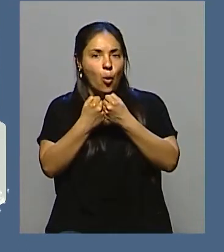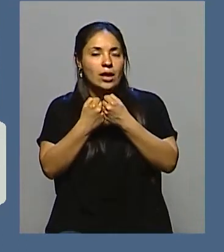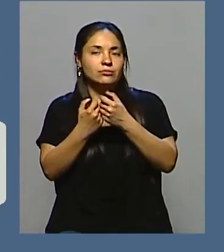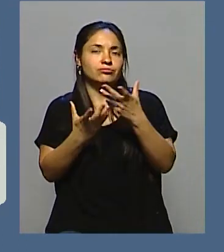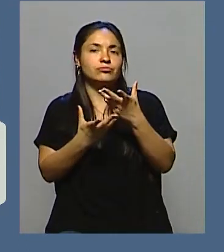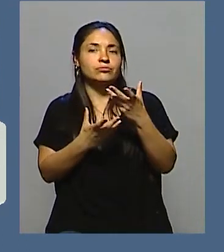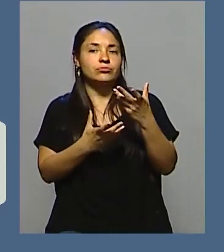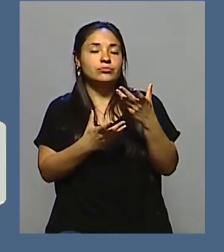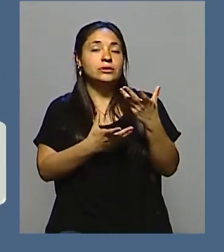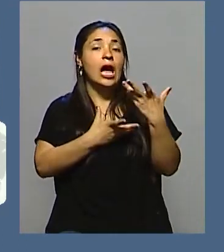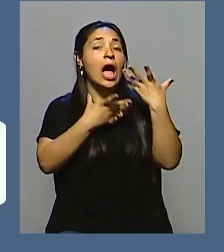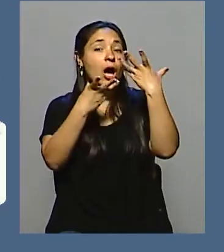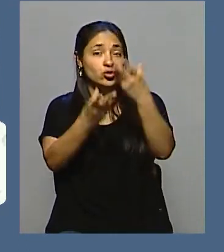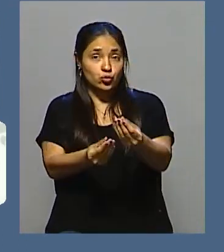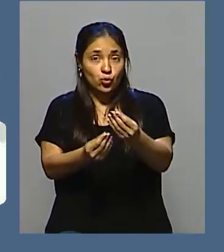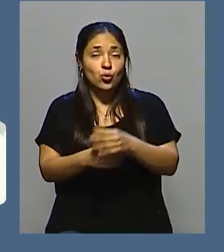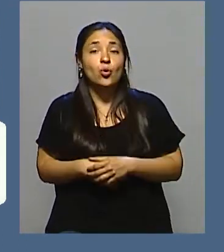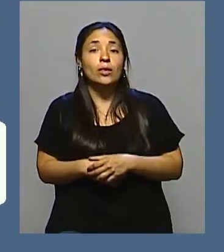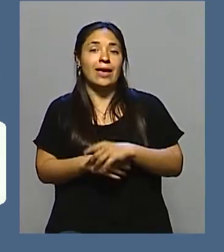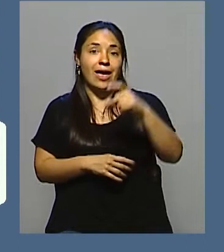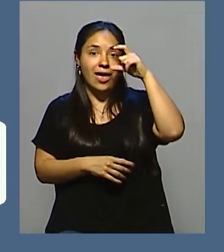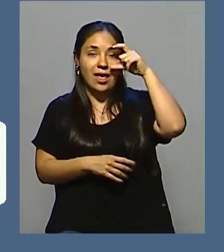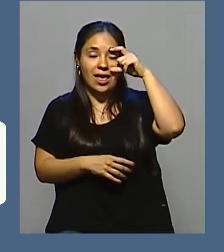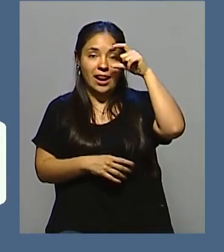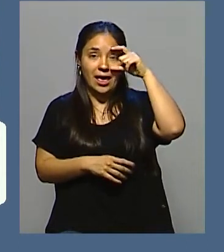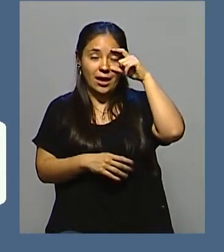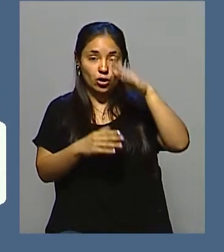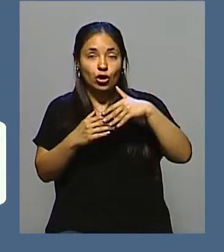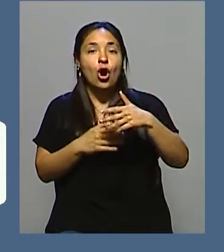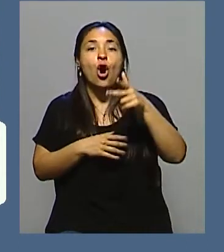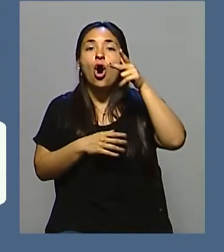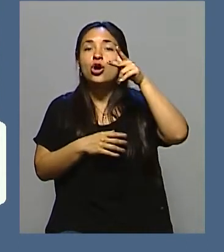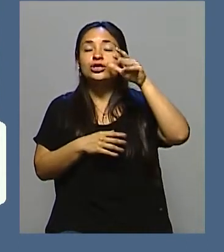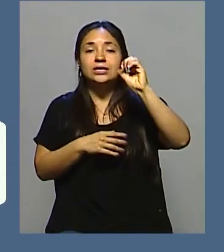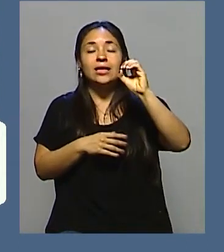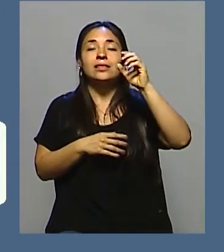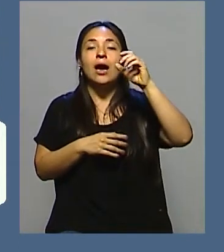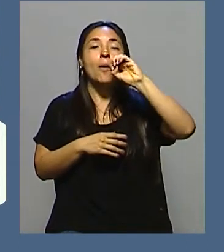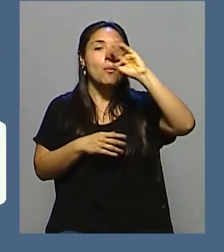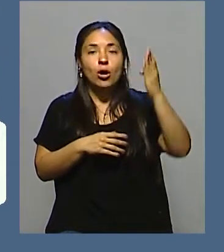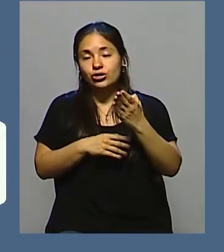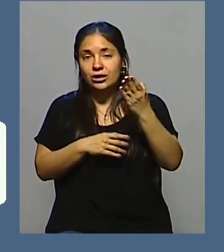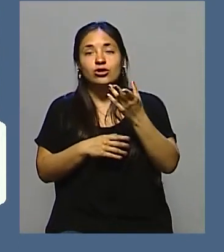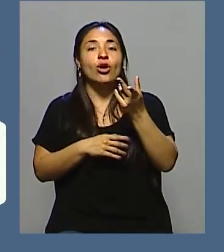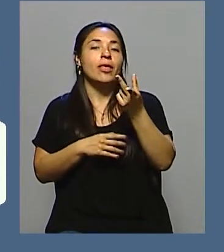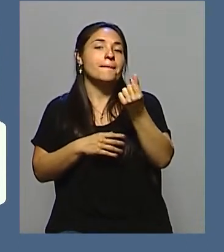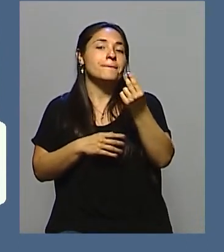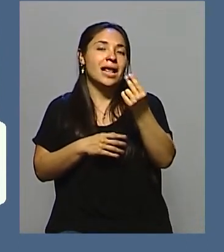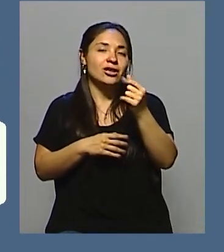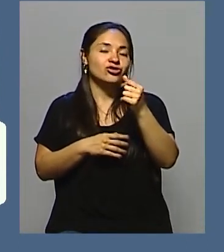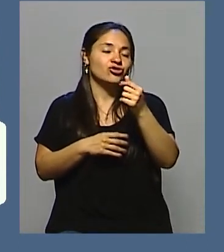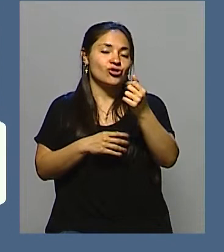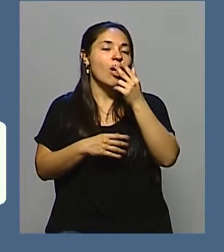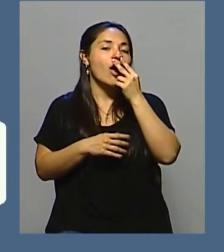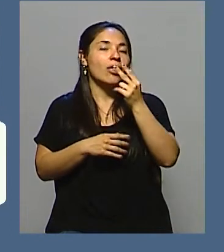ayuda a partir del mes de enero del 80% del monto de las boletas. En